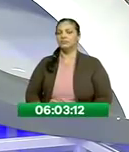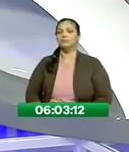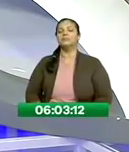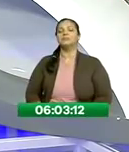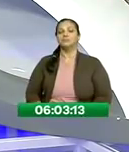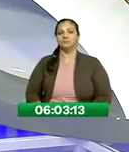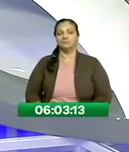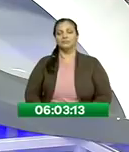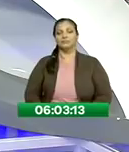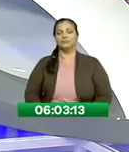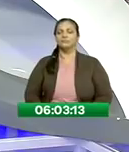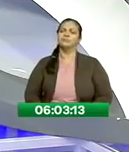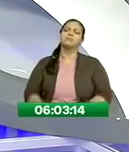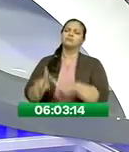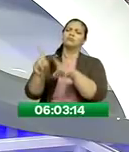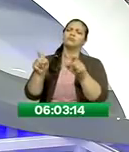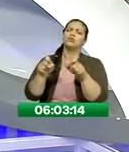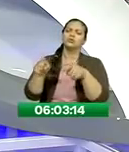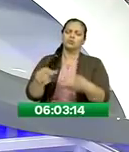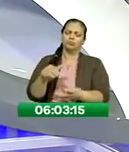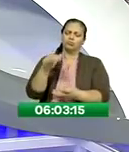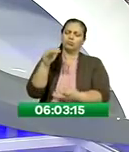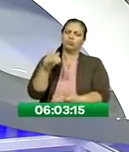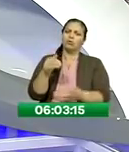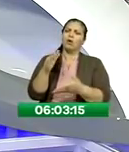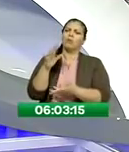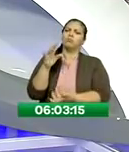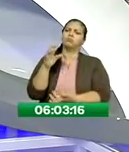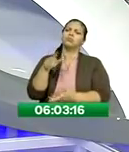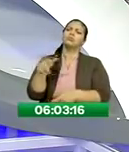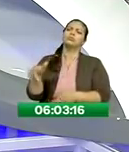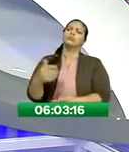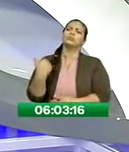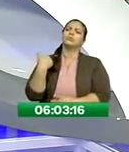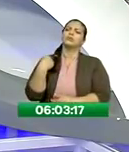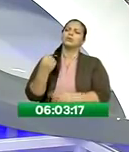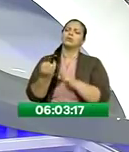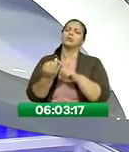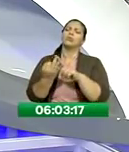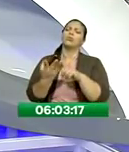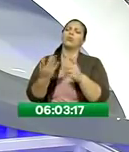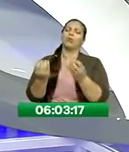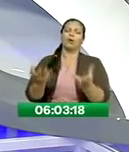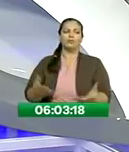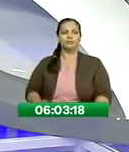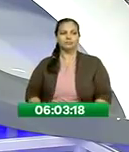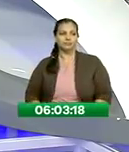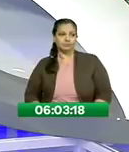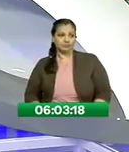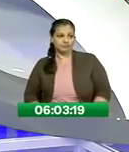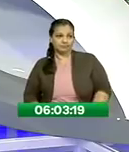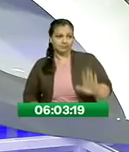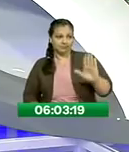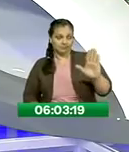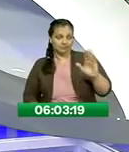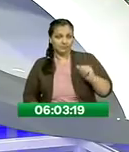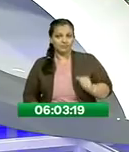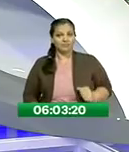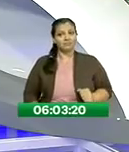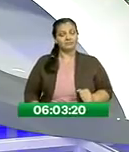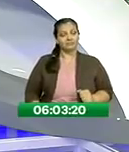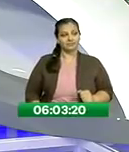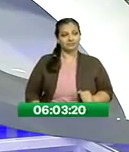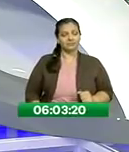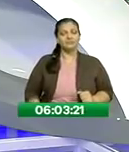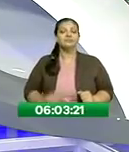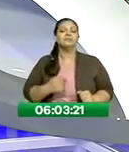el que puede. Y solamente compra con tarjeta esa. ¡Ocho! Claro. La black, la tarjeta negra. Ah, esa, la negra, la